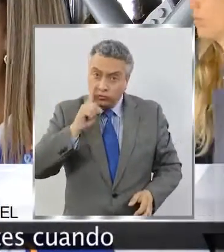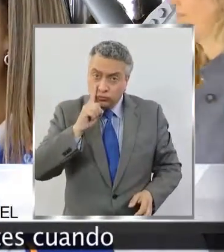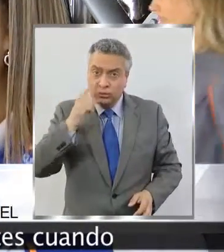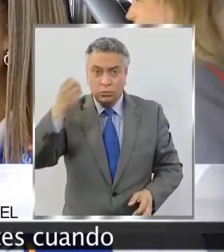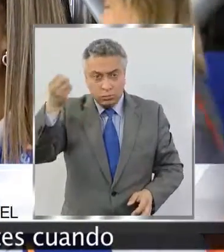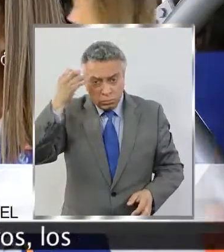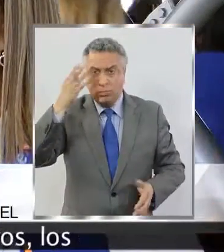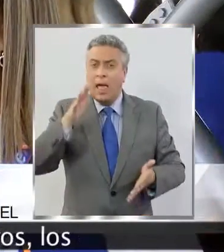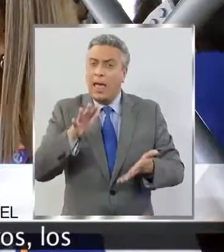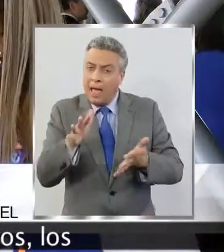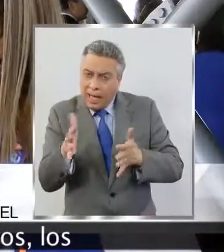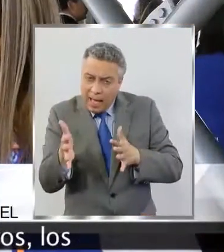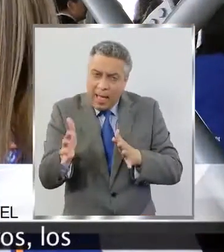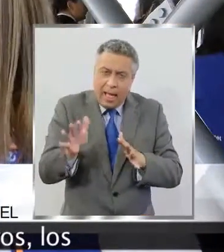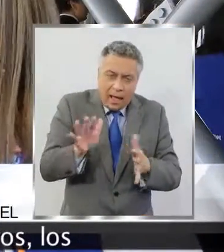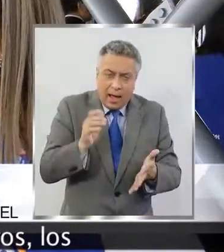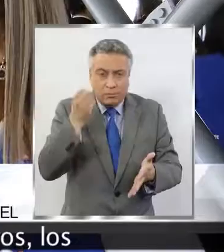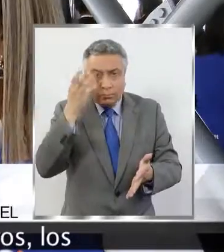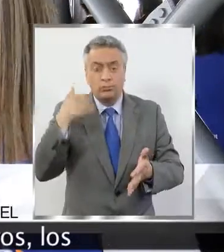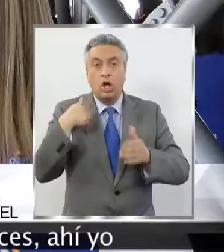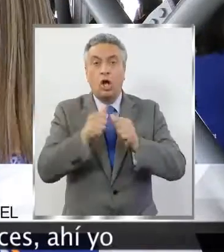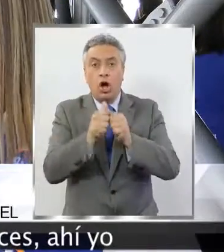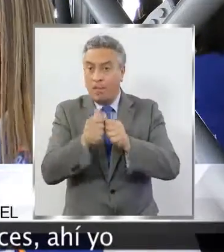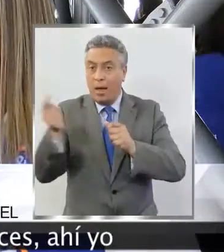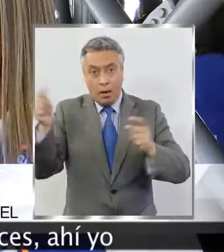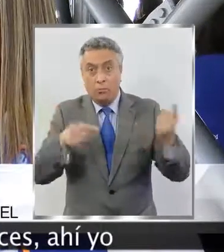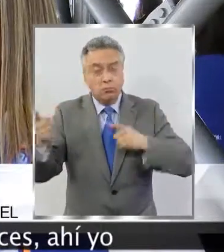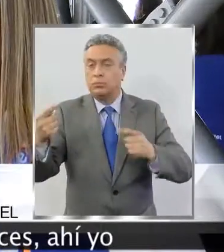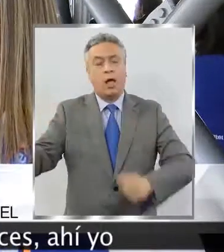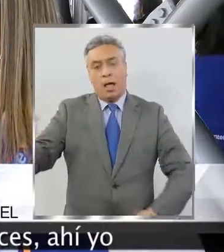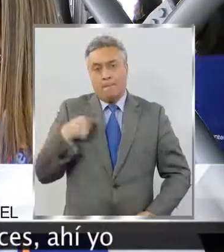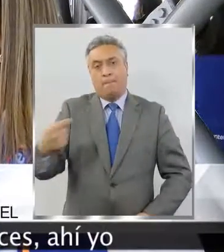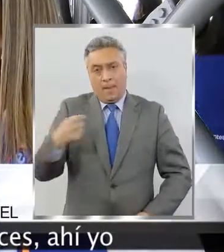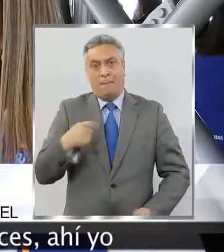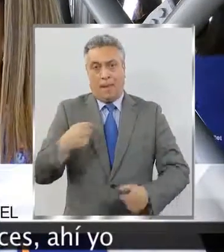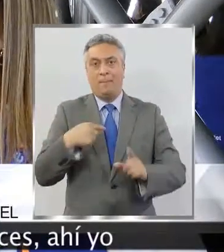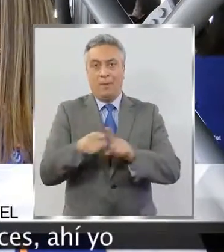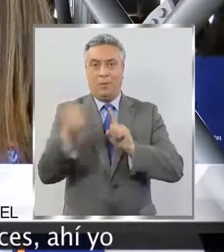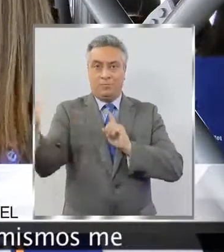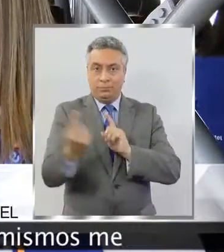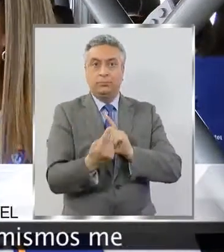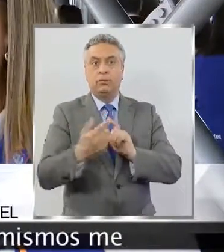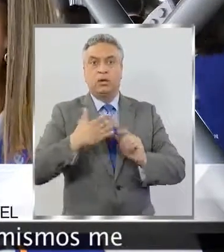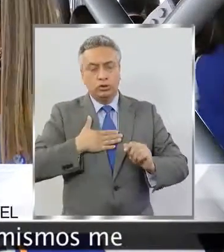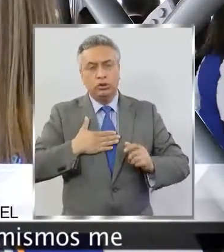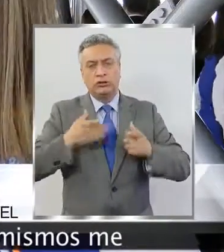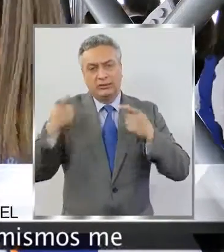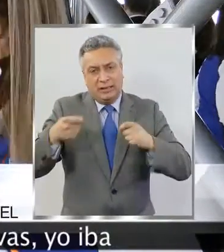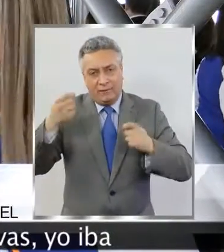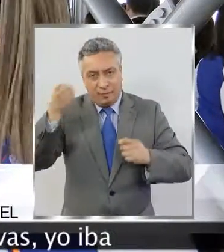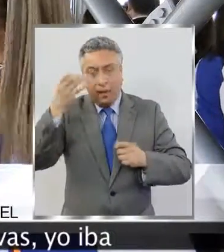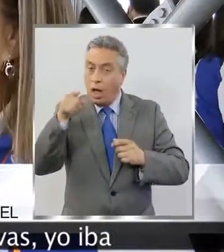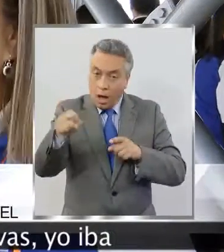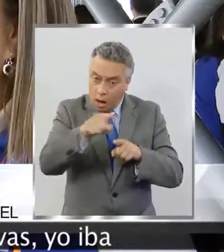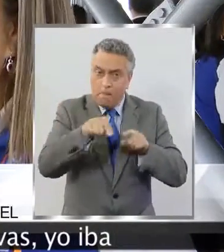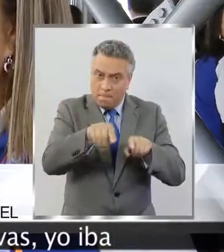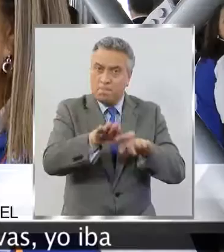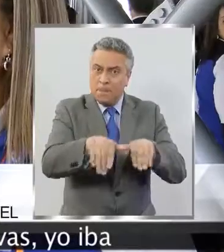entonces cuando llegaban mis mismos compañeros los derivaban conmigo. Entonces ahí yo trataba de aprender y ellos mismos me